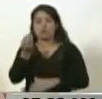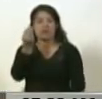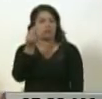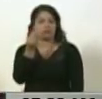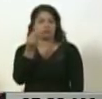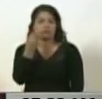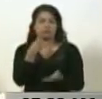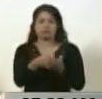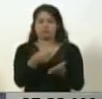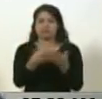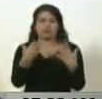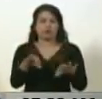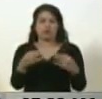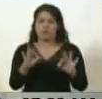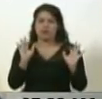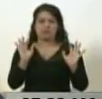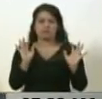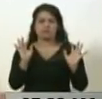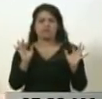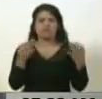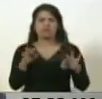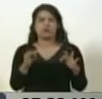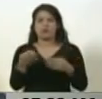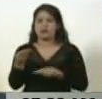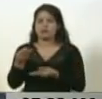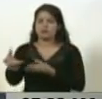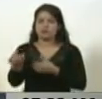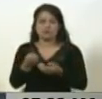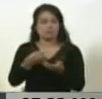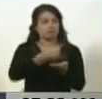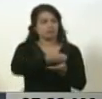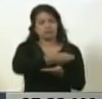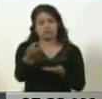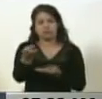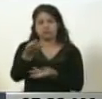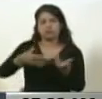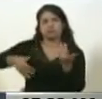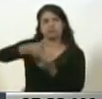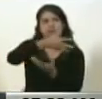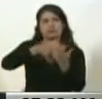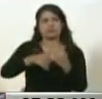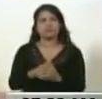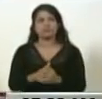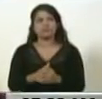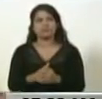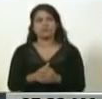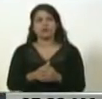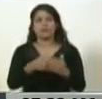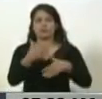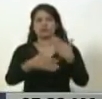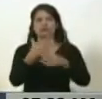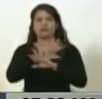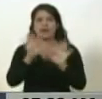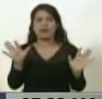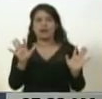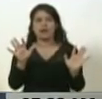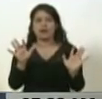población, pues comienza a distribuirse. Ya ese proceso está adelantado a